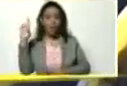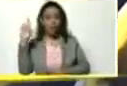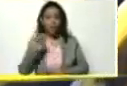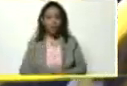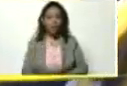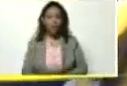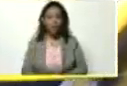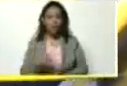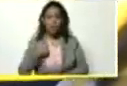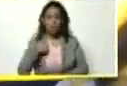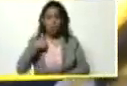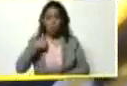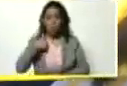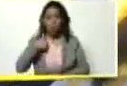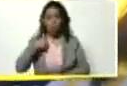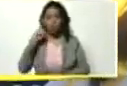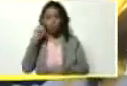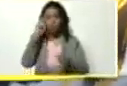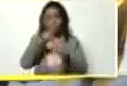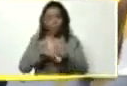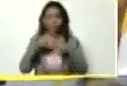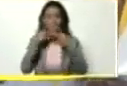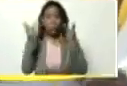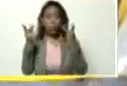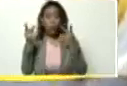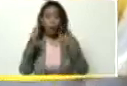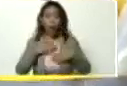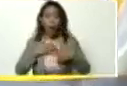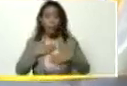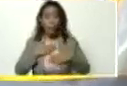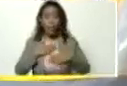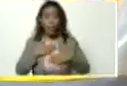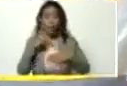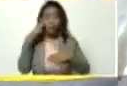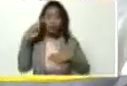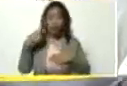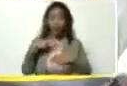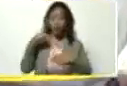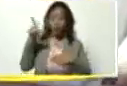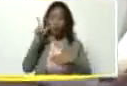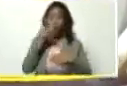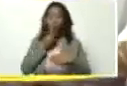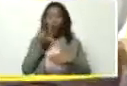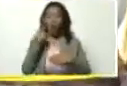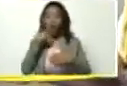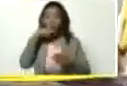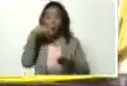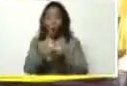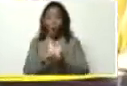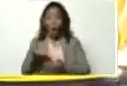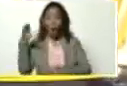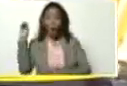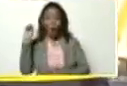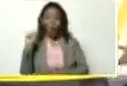Mira, si yo soy registrador público y a mí alguien me viene a presentarme un muchachito que se llame